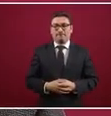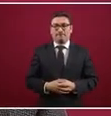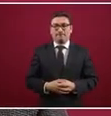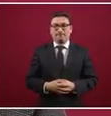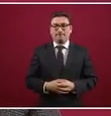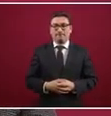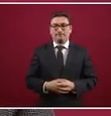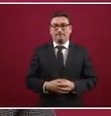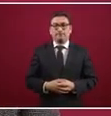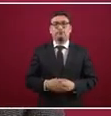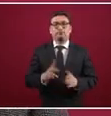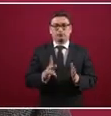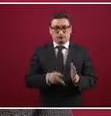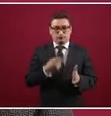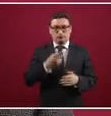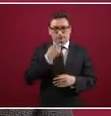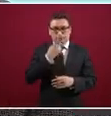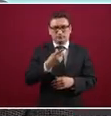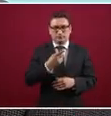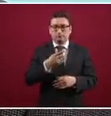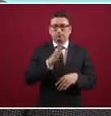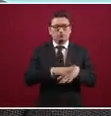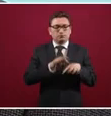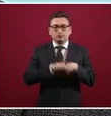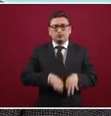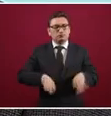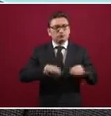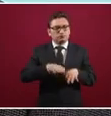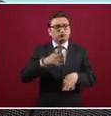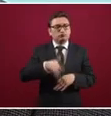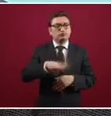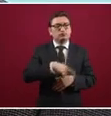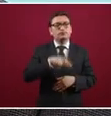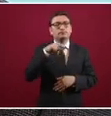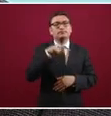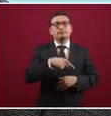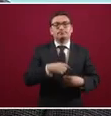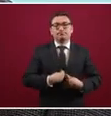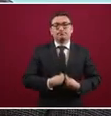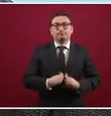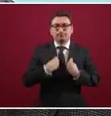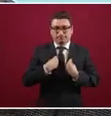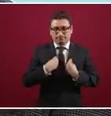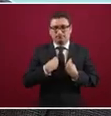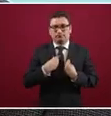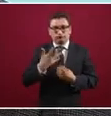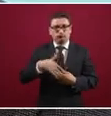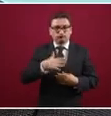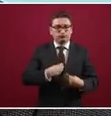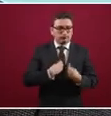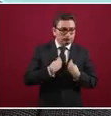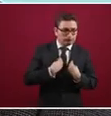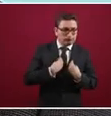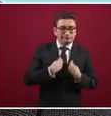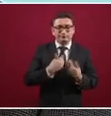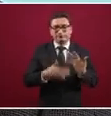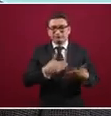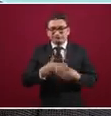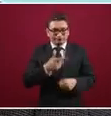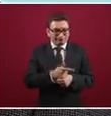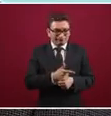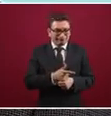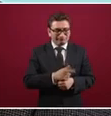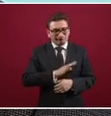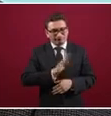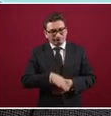reiterando siempre que el principio rector de búsqueda en vida es el fundamental y que en caso contrario debemos trabajar